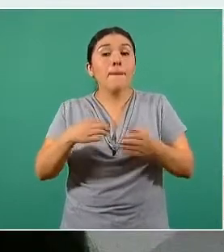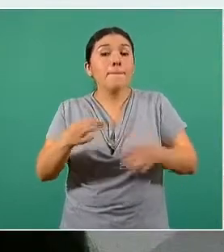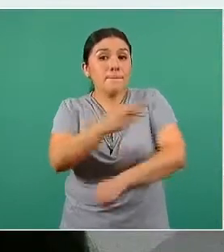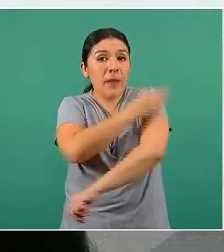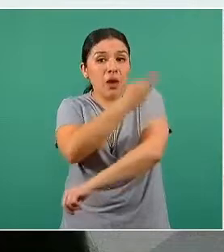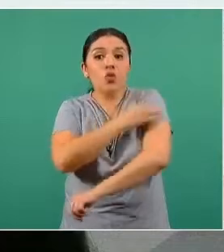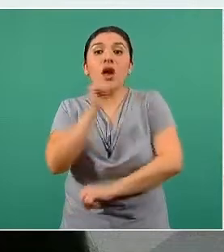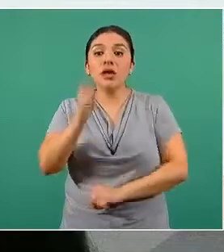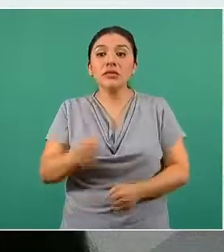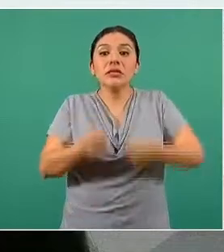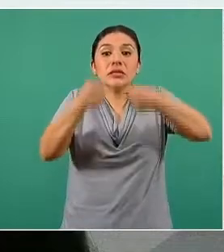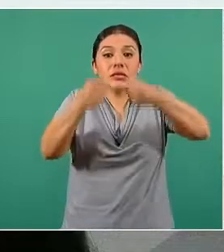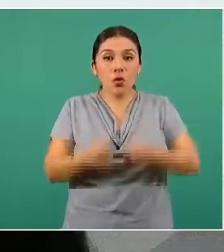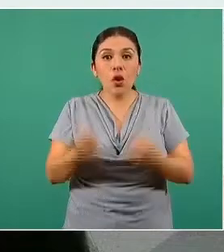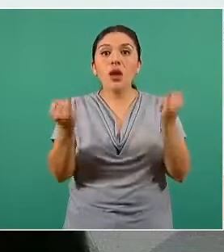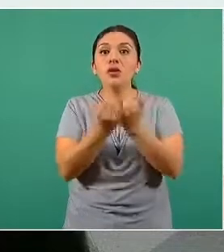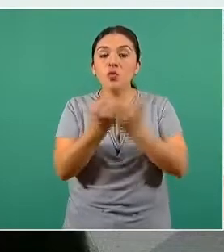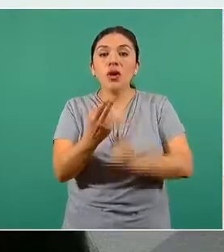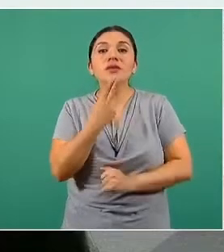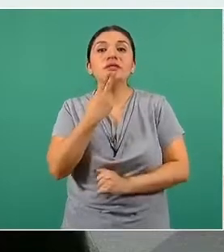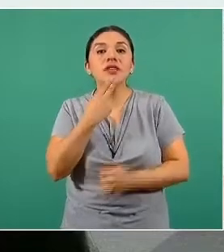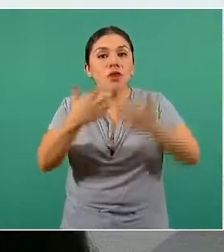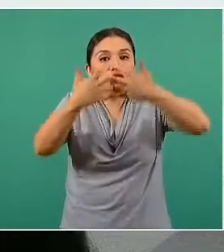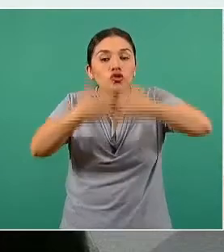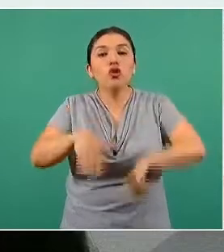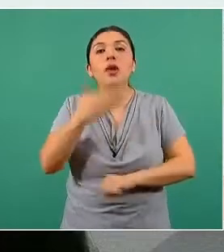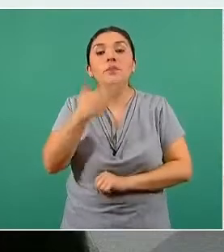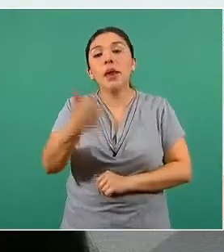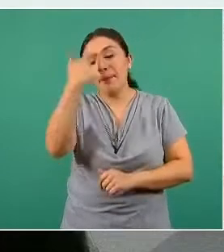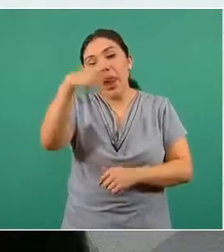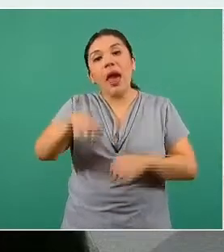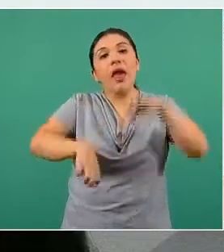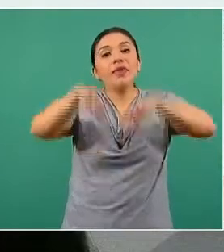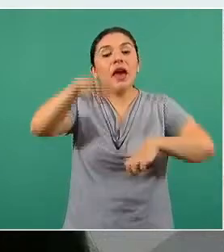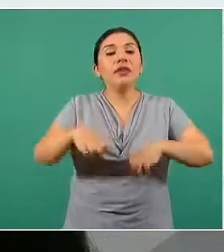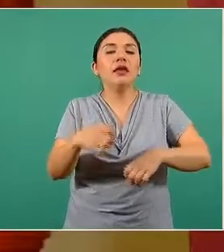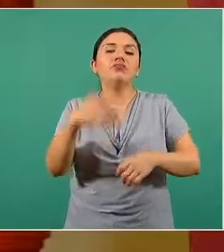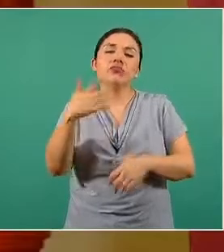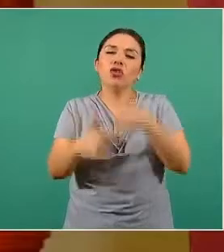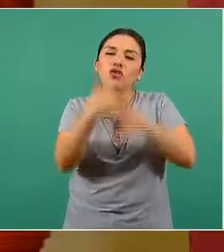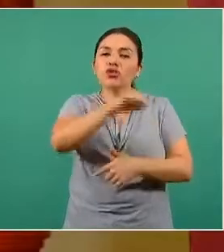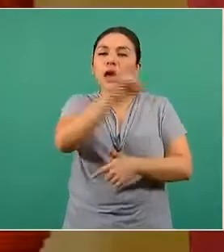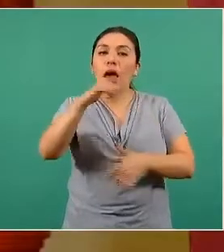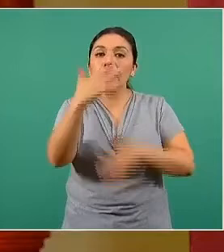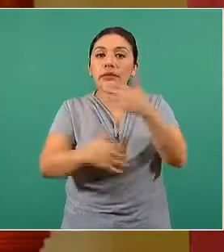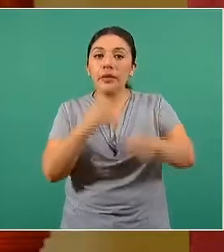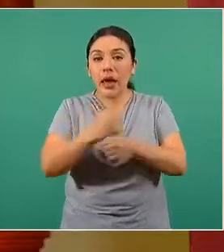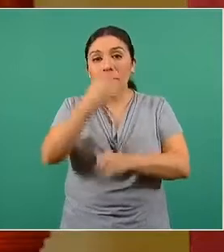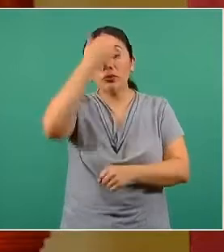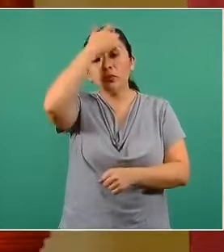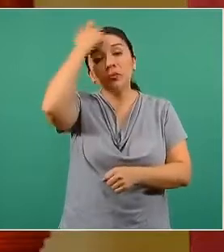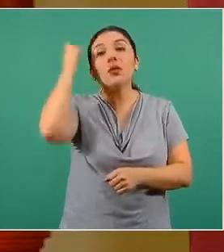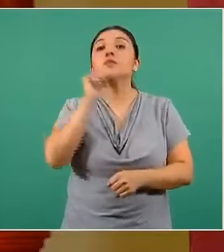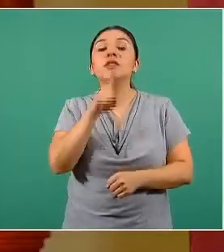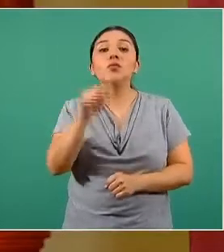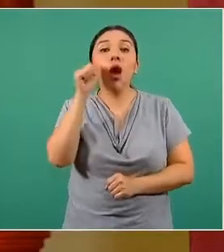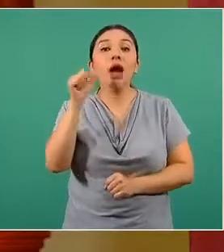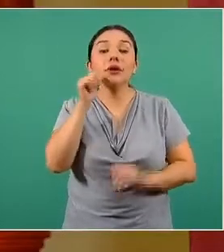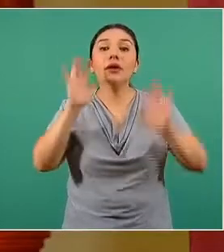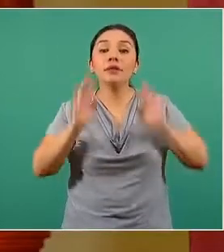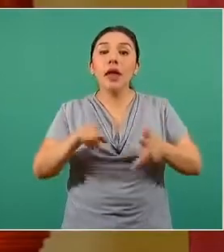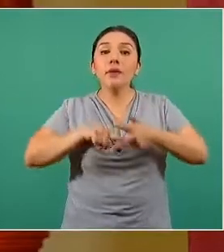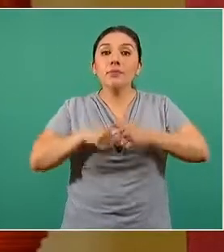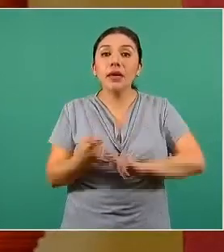segura y también es eficaz en este grupo de población de 12 a 15 años. Ayer